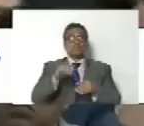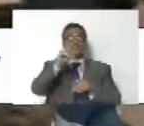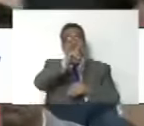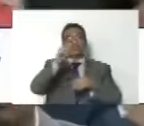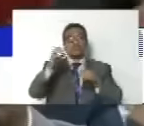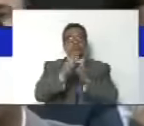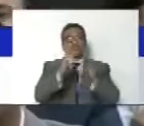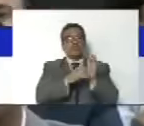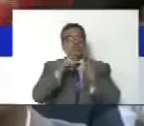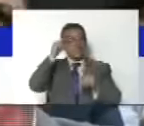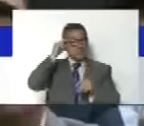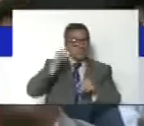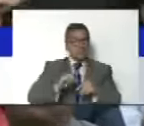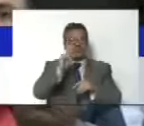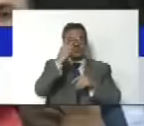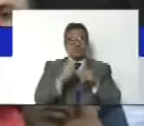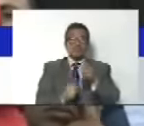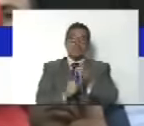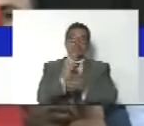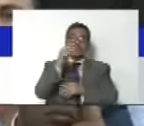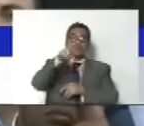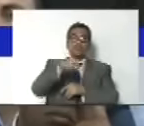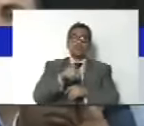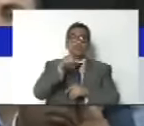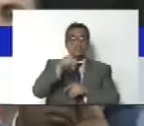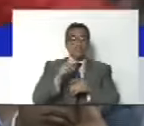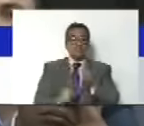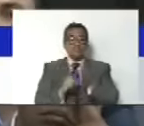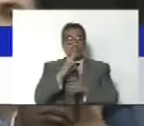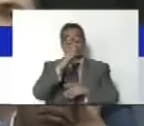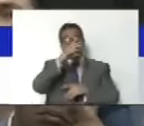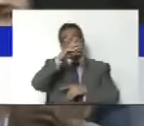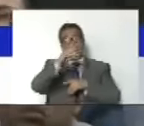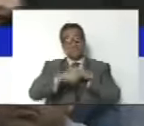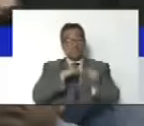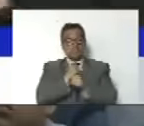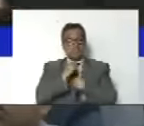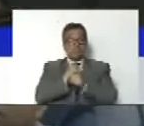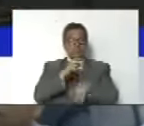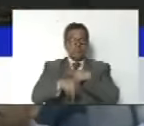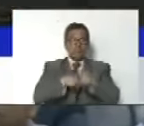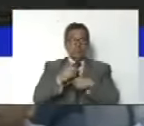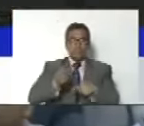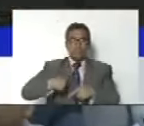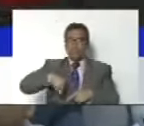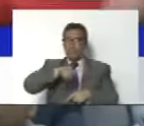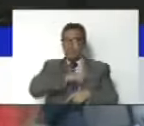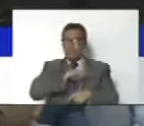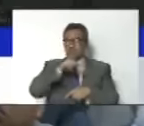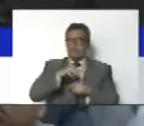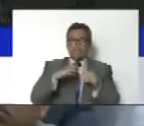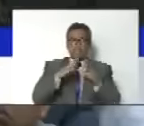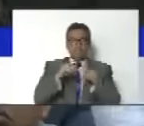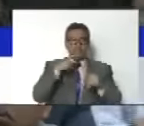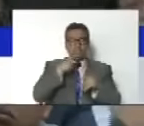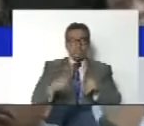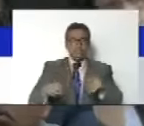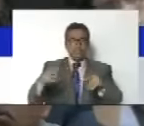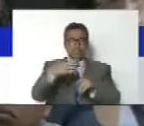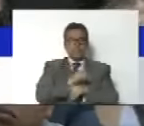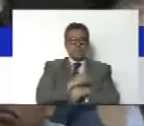hoy y el 1 de mayo, y ese mayo obrero que vamos a desarrollar nosotros y nosotras, vamos a